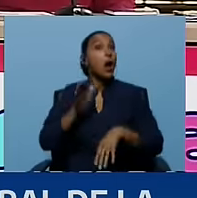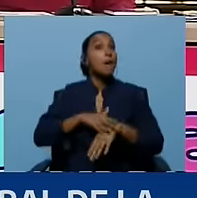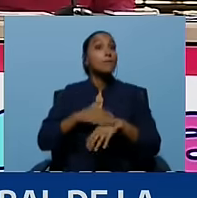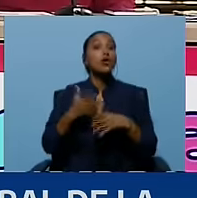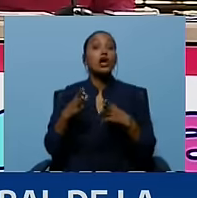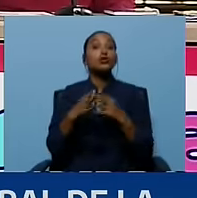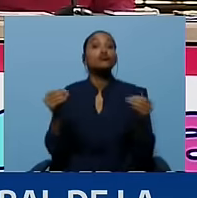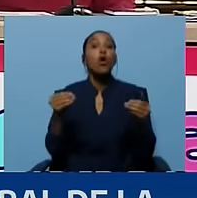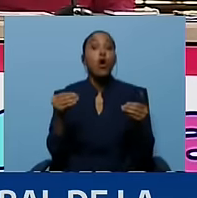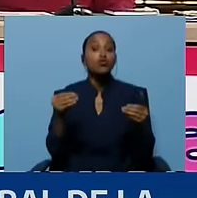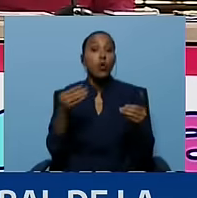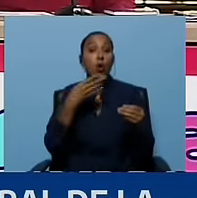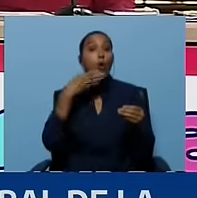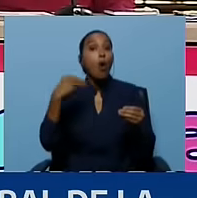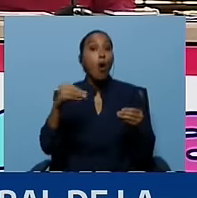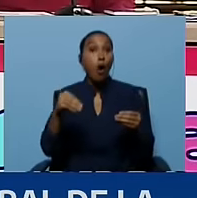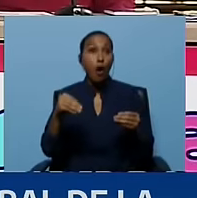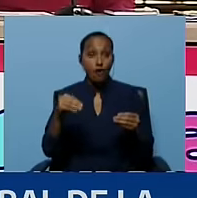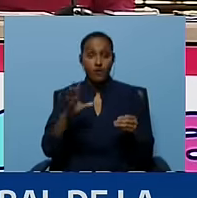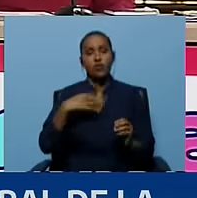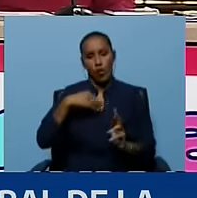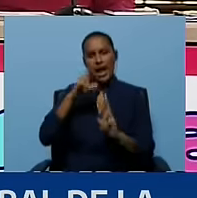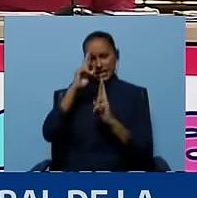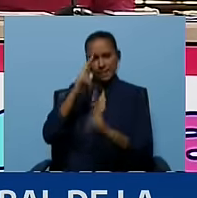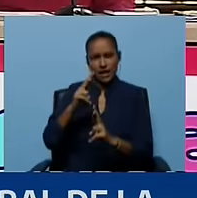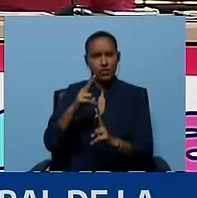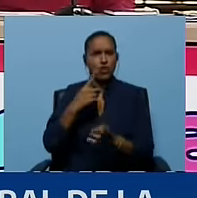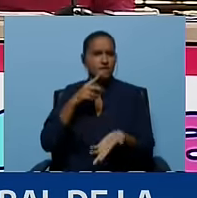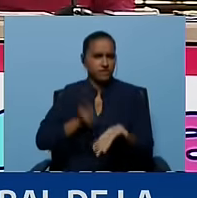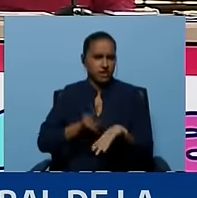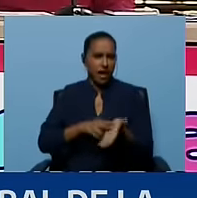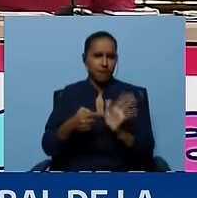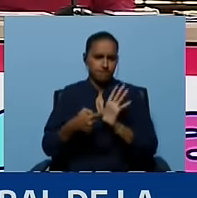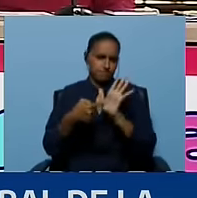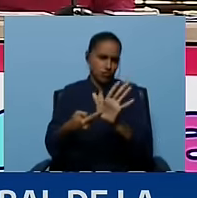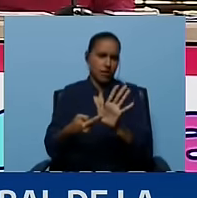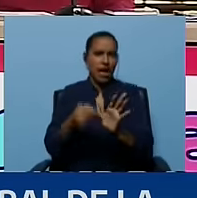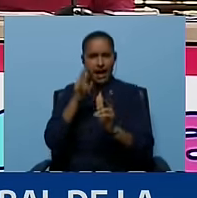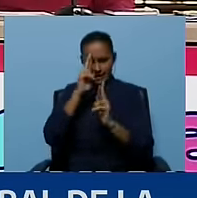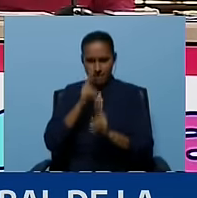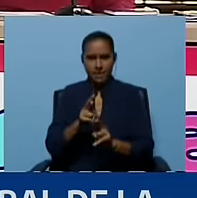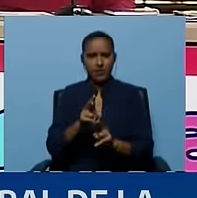muchachos terminaban estudiando, con el respeto que se merece, Derecho y Administración.